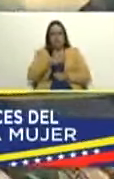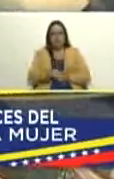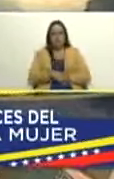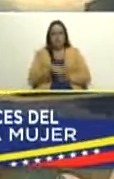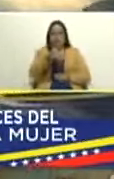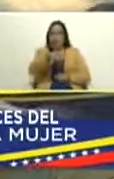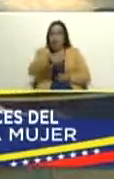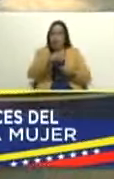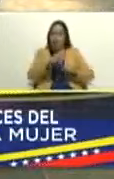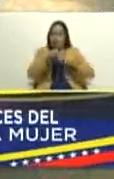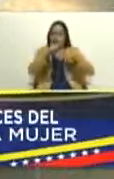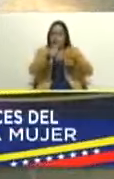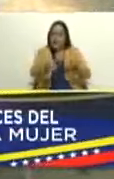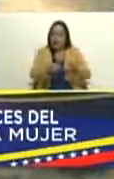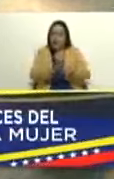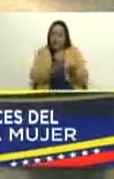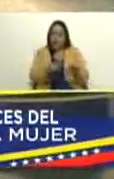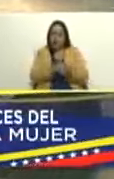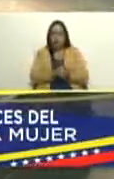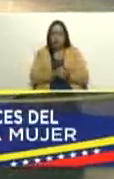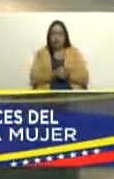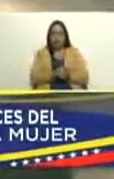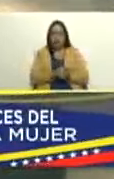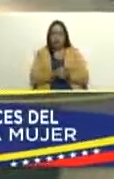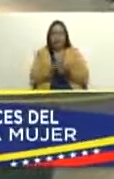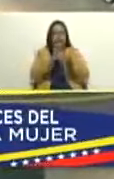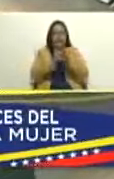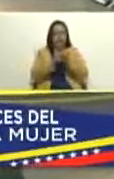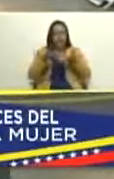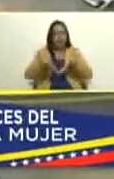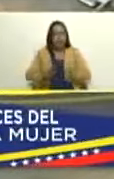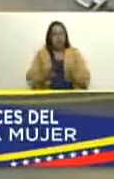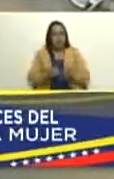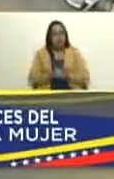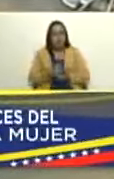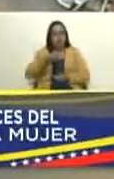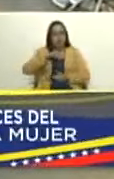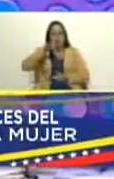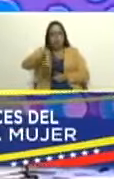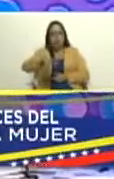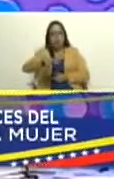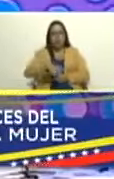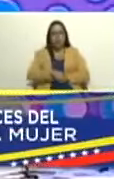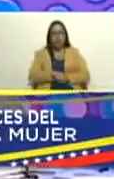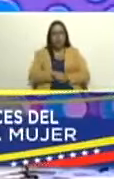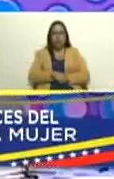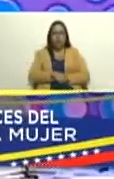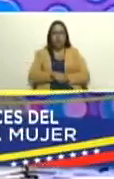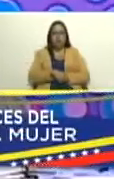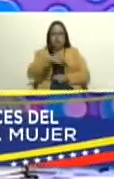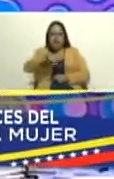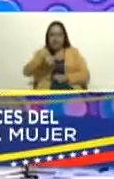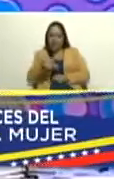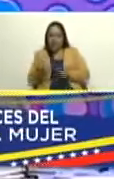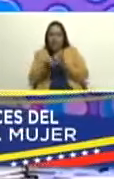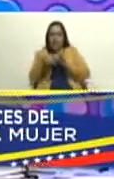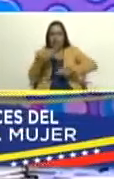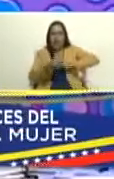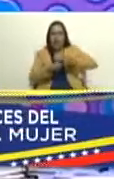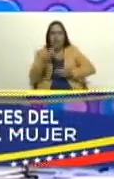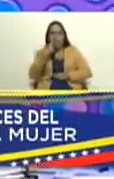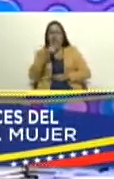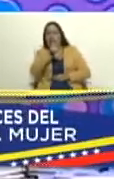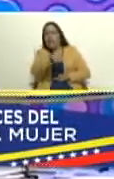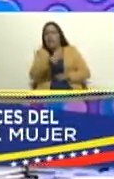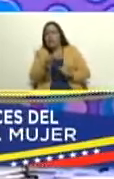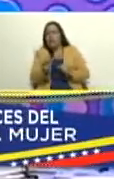empezandito. Un amigo portugués que tenemos, ¿verdad, Celita? Cada vez que estamos haciendo algo, eso es